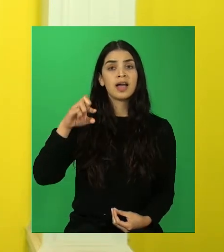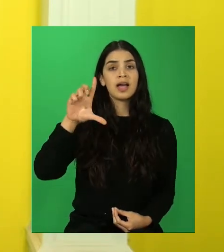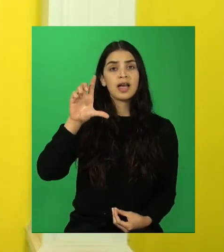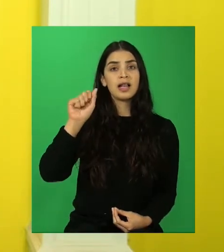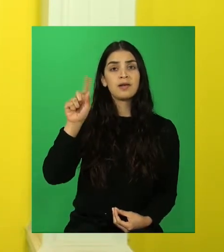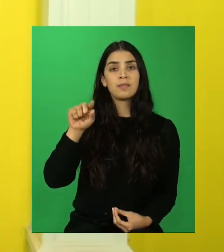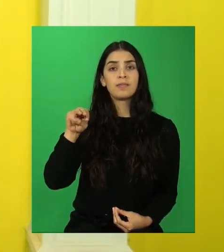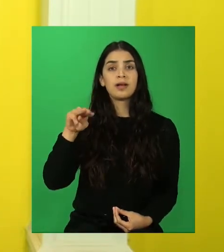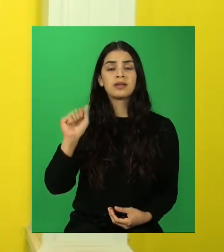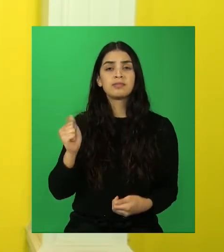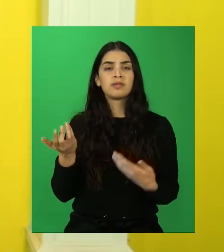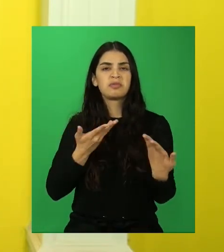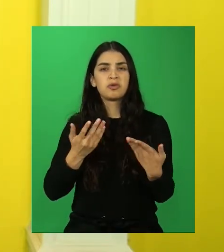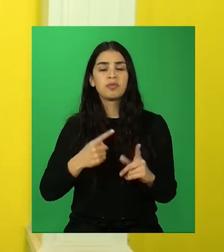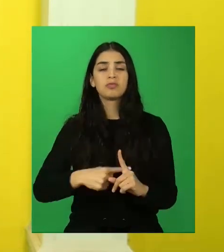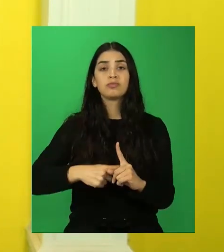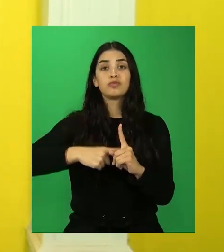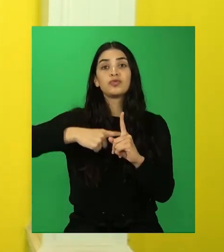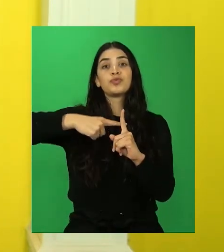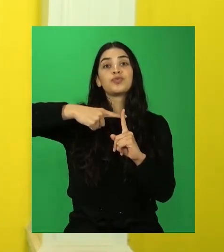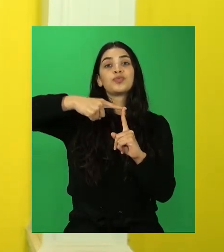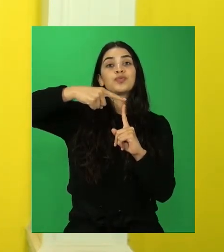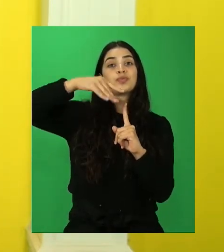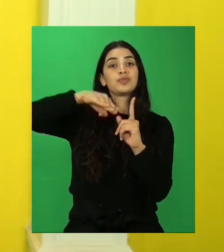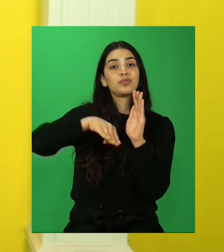altas temperaturas.